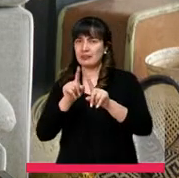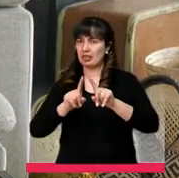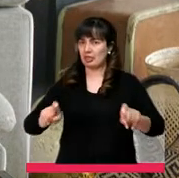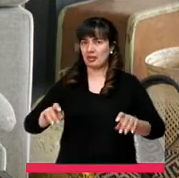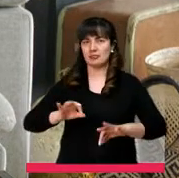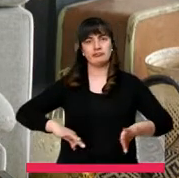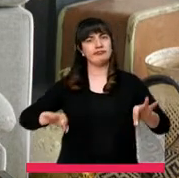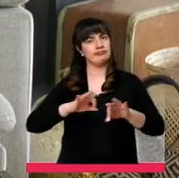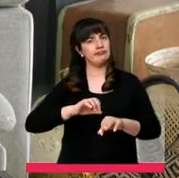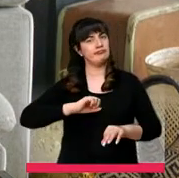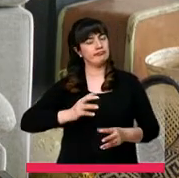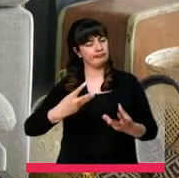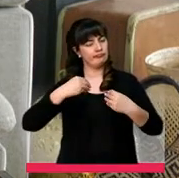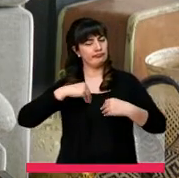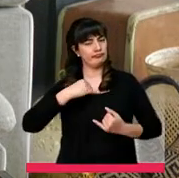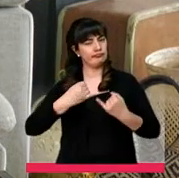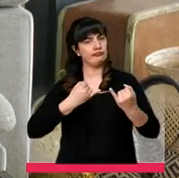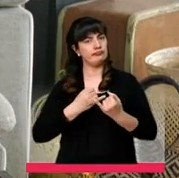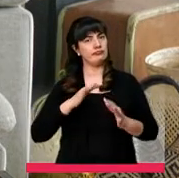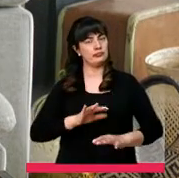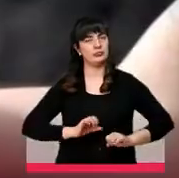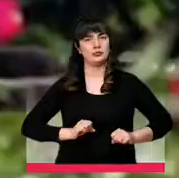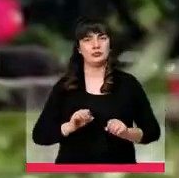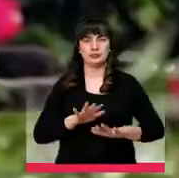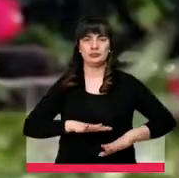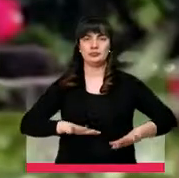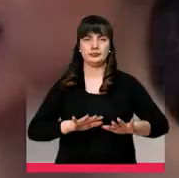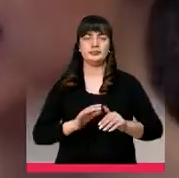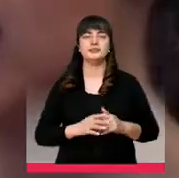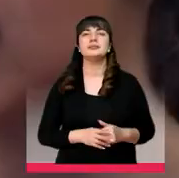sentido de pertenencia en la ciudad.